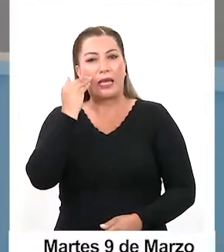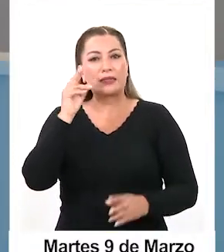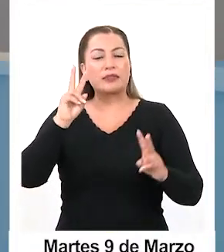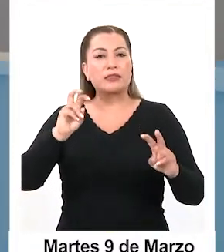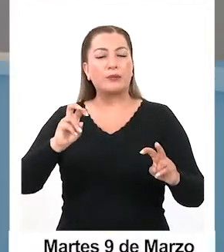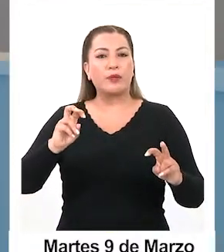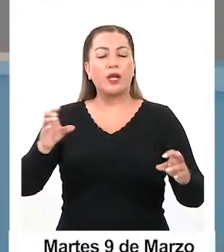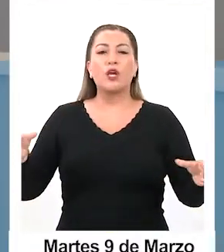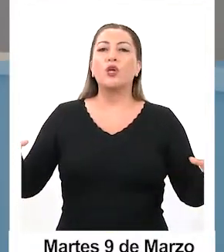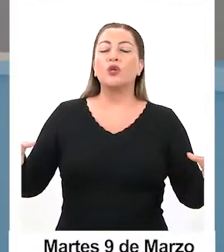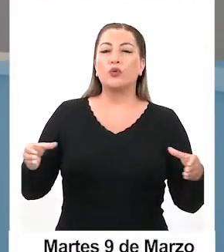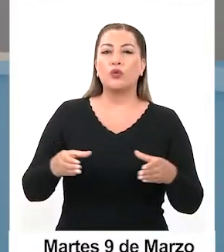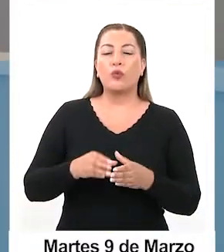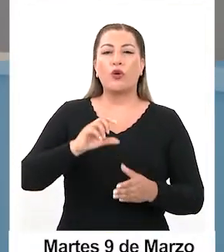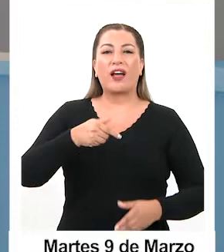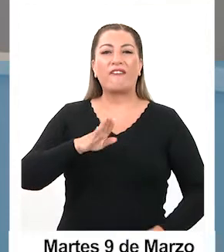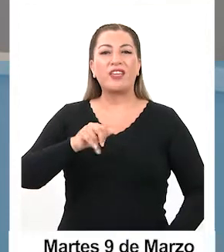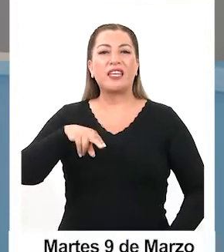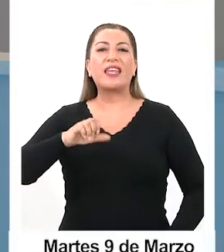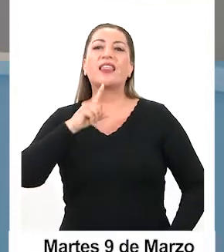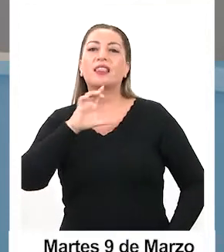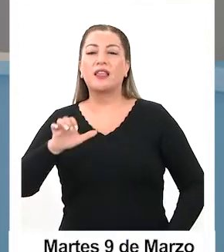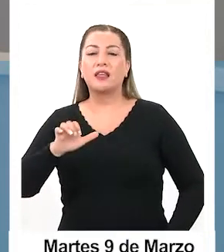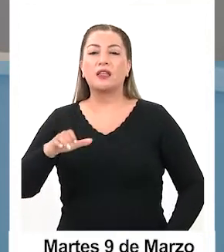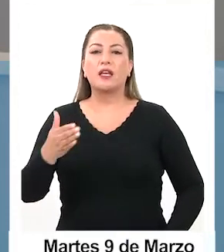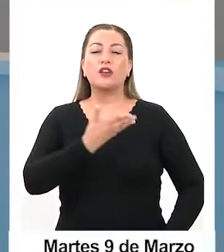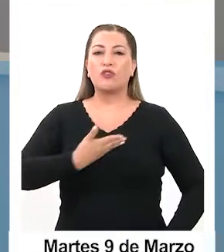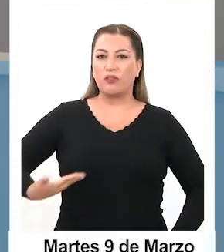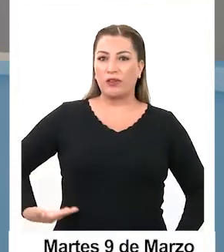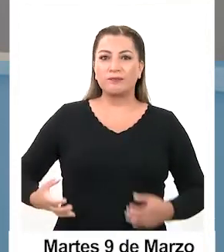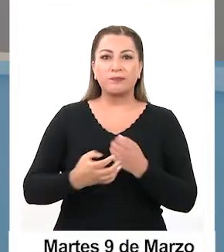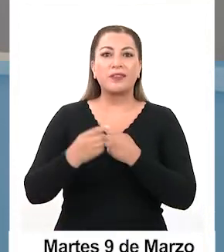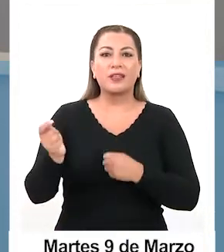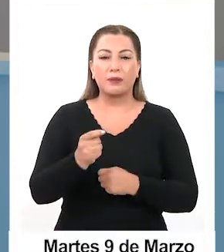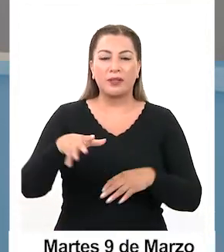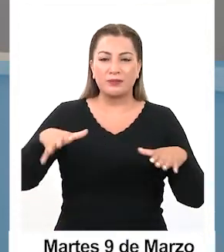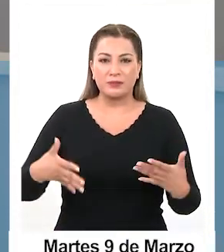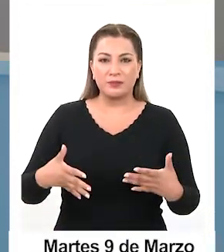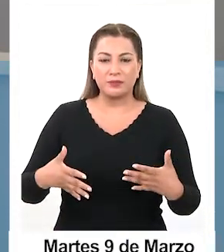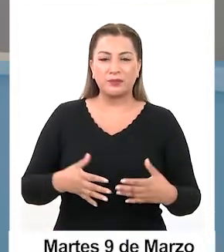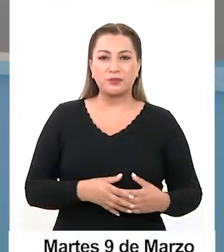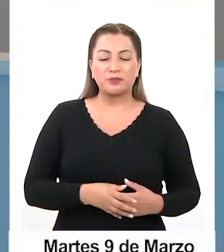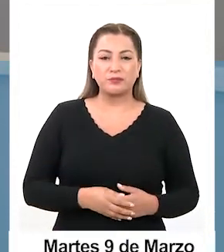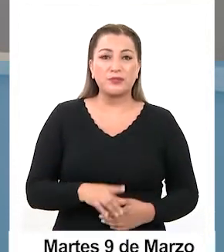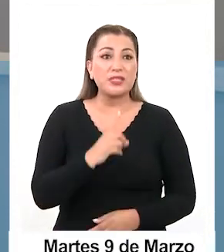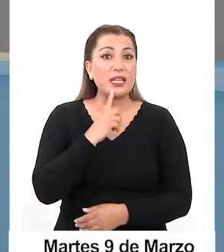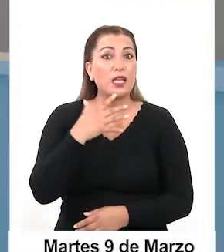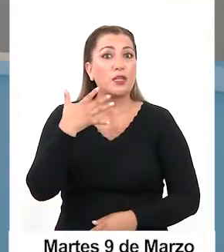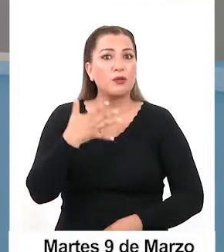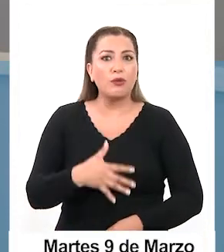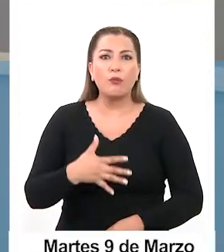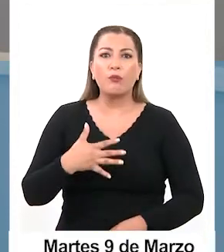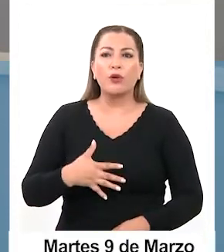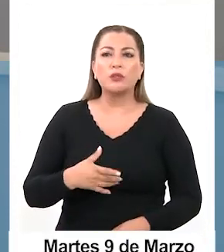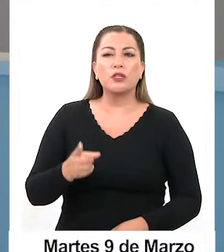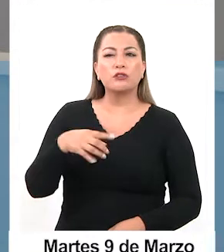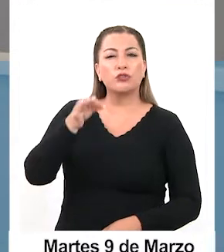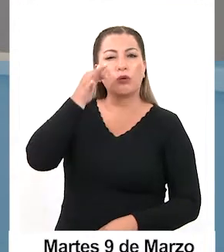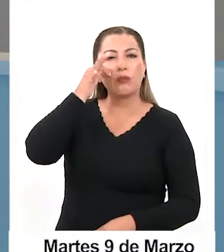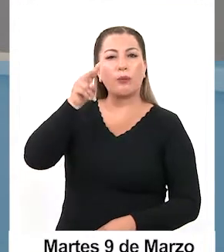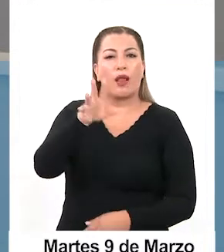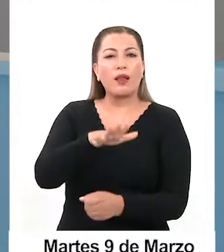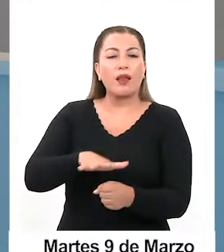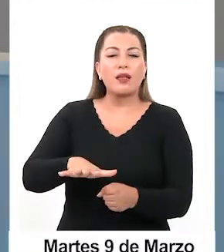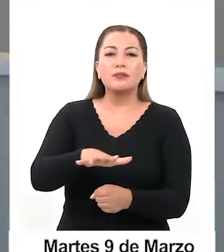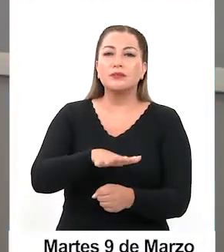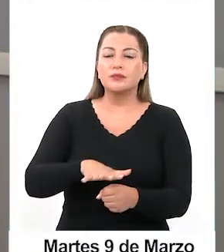gabinete del gobierno regional en torno a señalar la importancia que se estaba viendo de esta situación